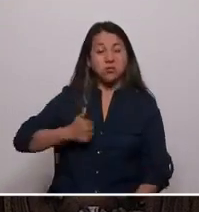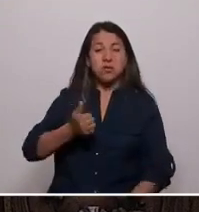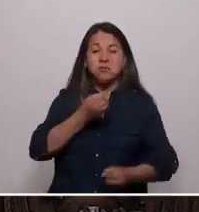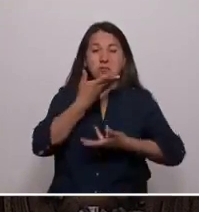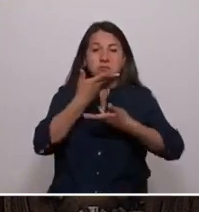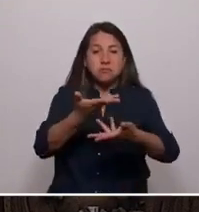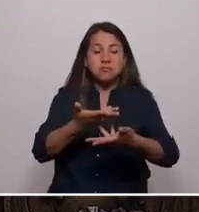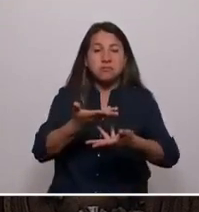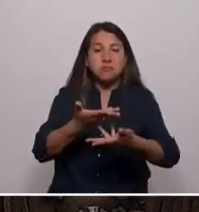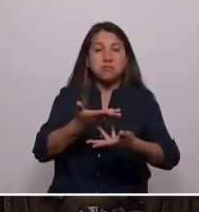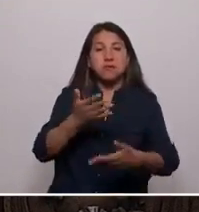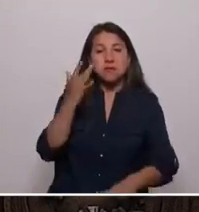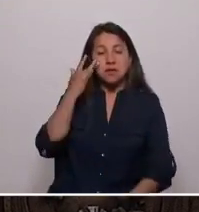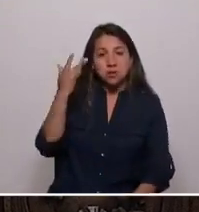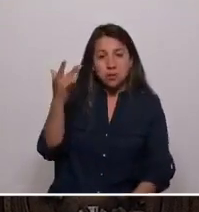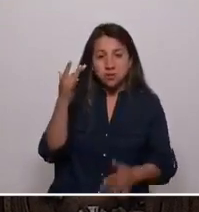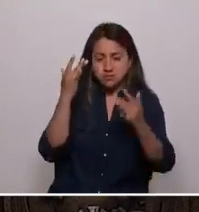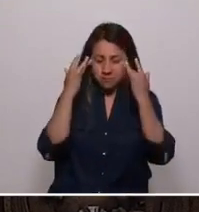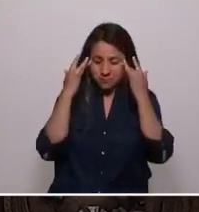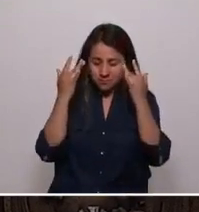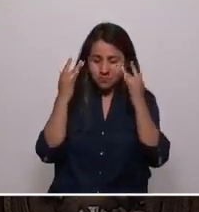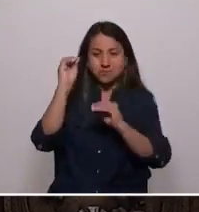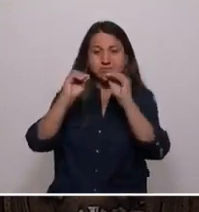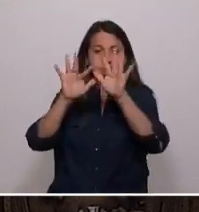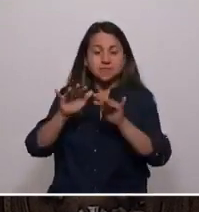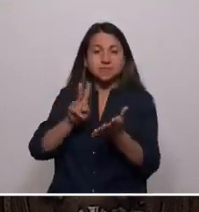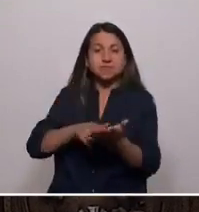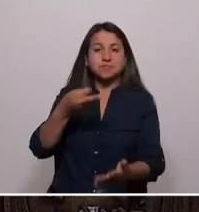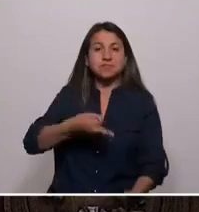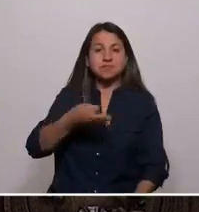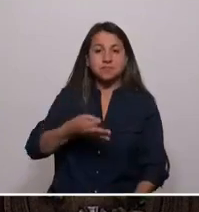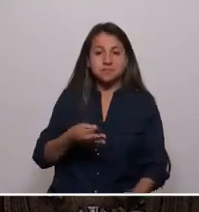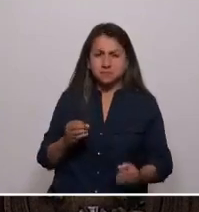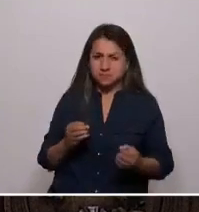intelectual, sensatez, realismo,